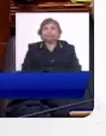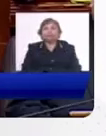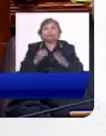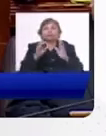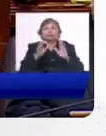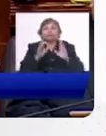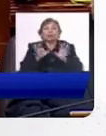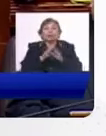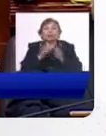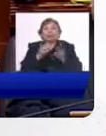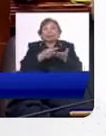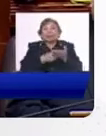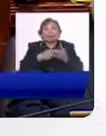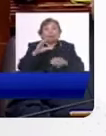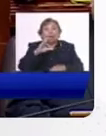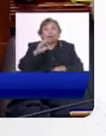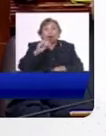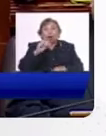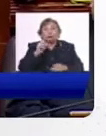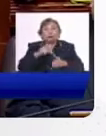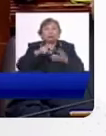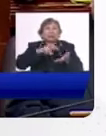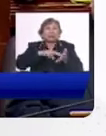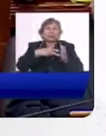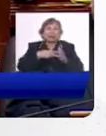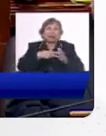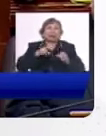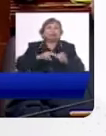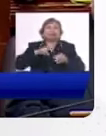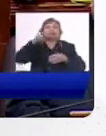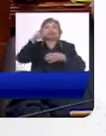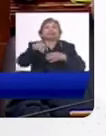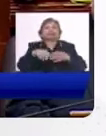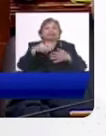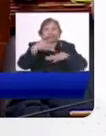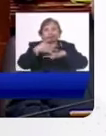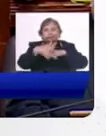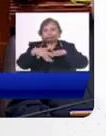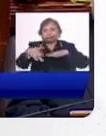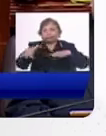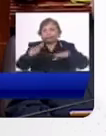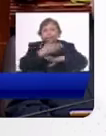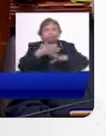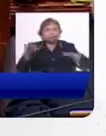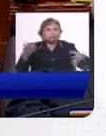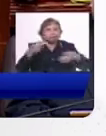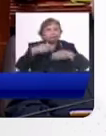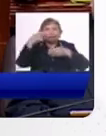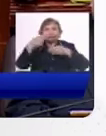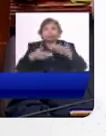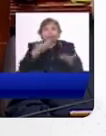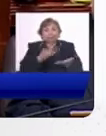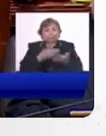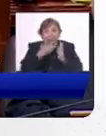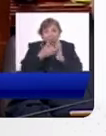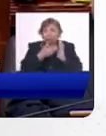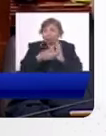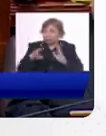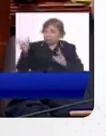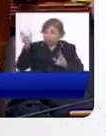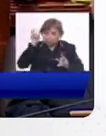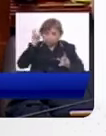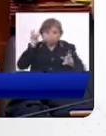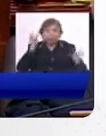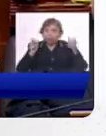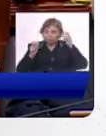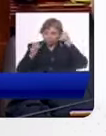Asamblea Constituyente que para nosotros significa un salto al vacío. Pero se ha presentado esa propuesta y las hemos escuchado.